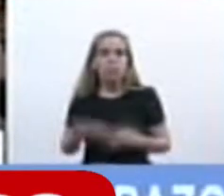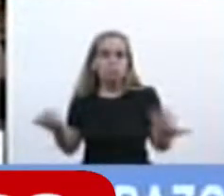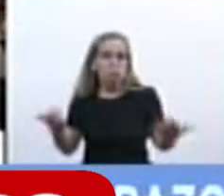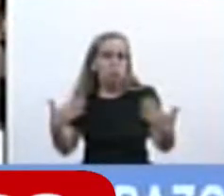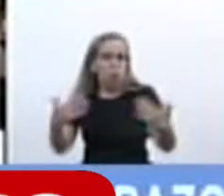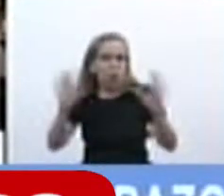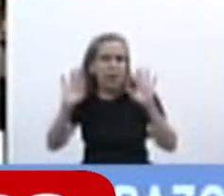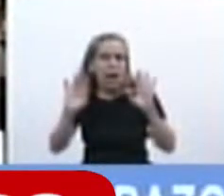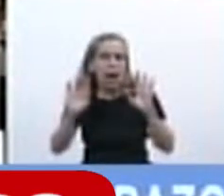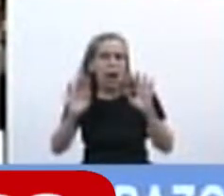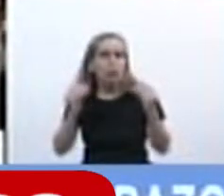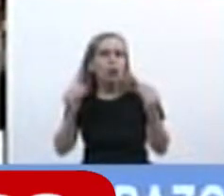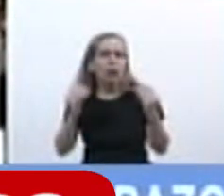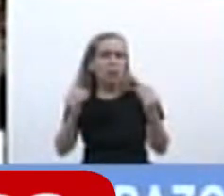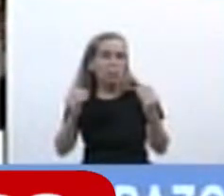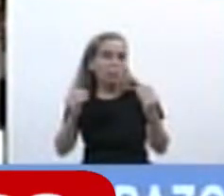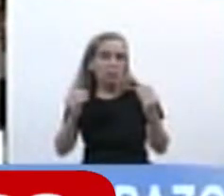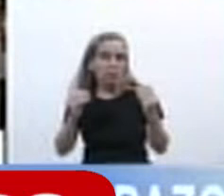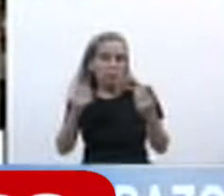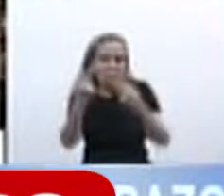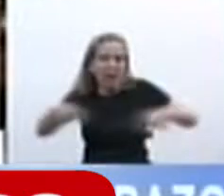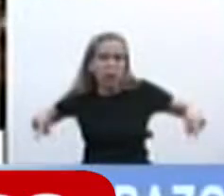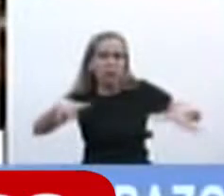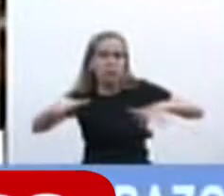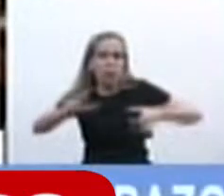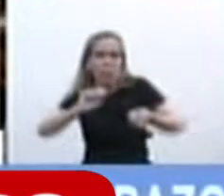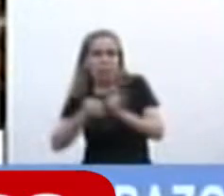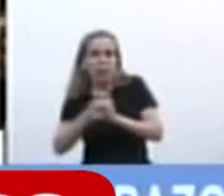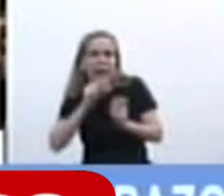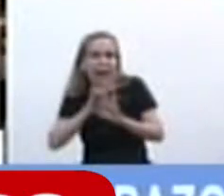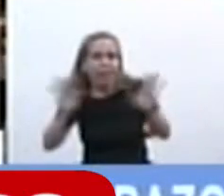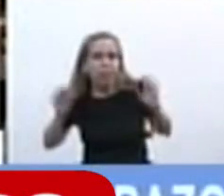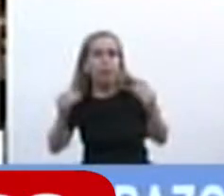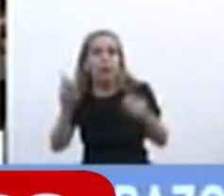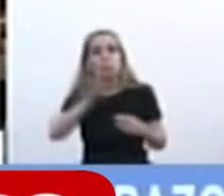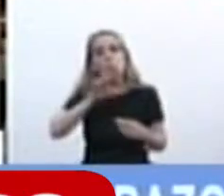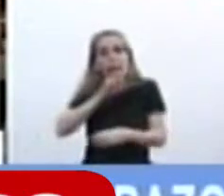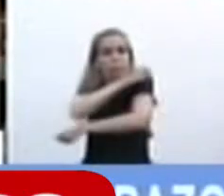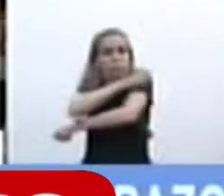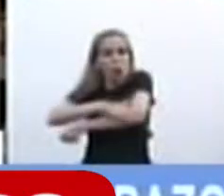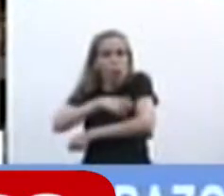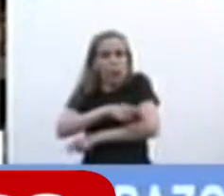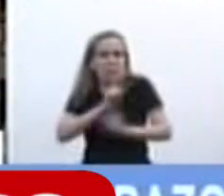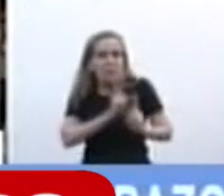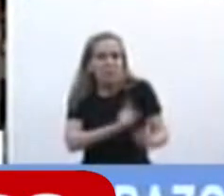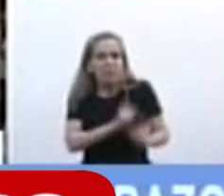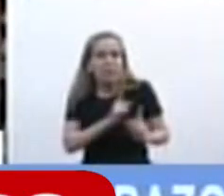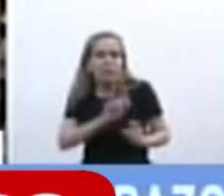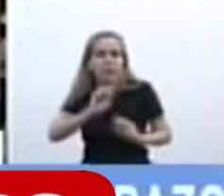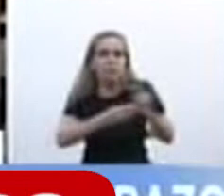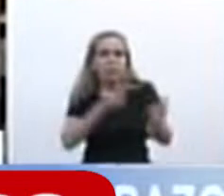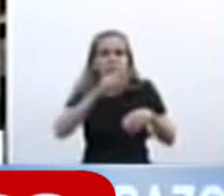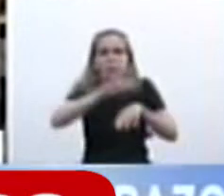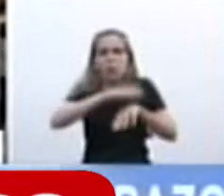Podría hacerlo porque nada ha cambiado, porque nuestras mujeres pobres siguen muriendo por